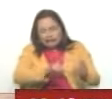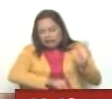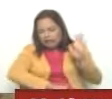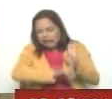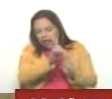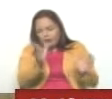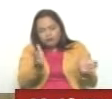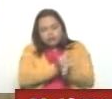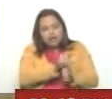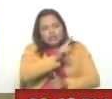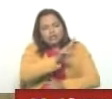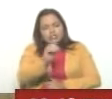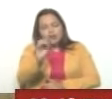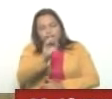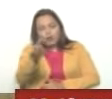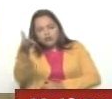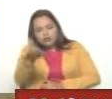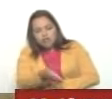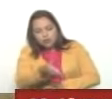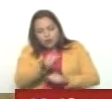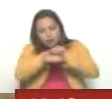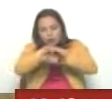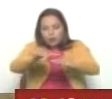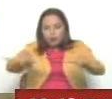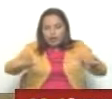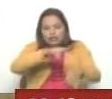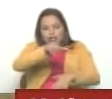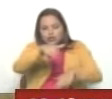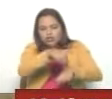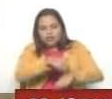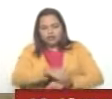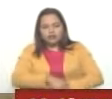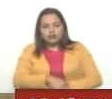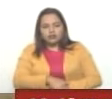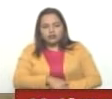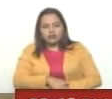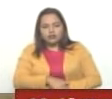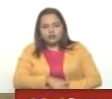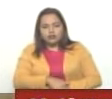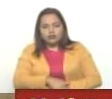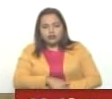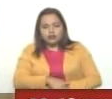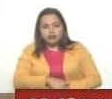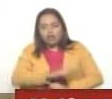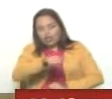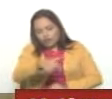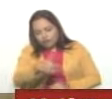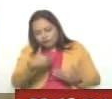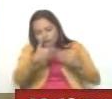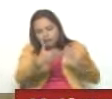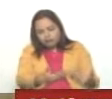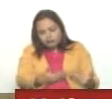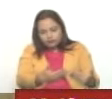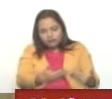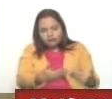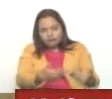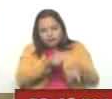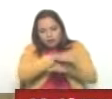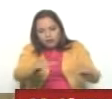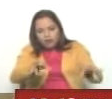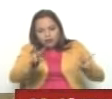alcanzar ese 100% de cobertura LTE a nivel nacional, incluso ir más allá, ¿no? Poder tener coberturas